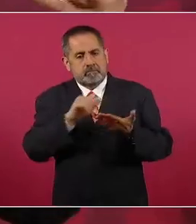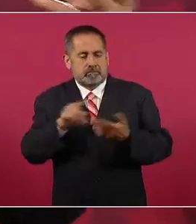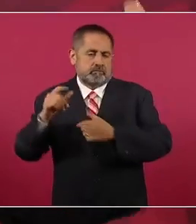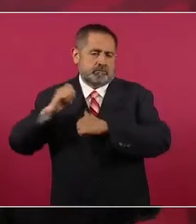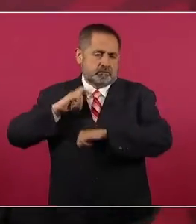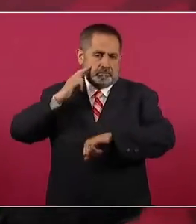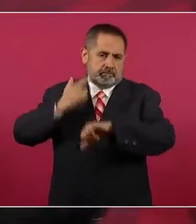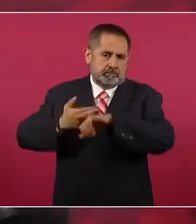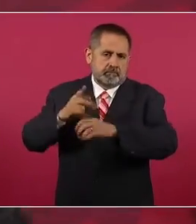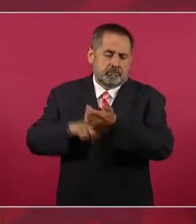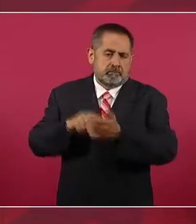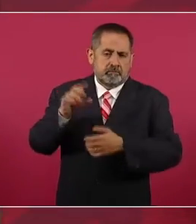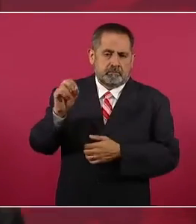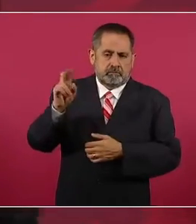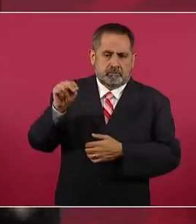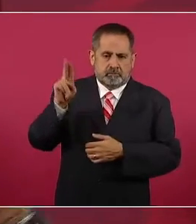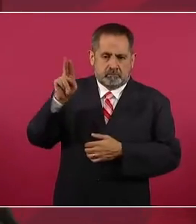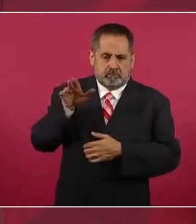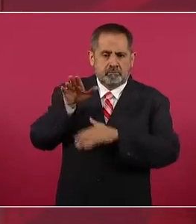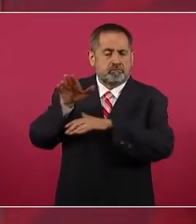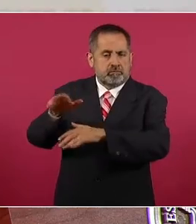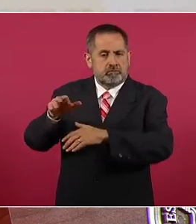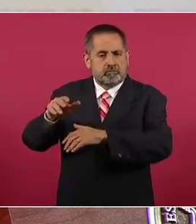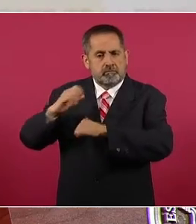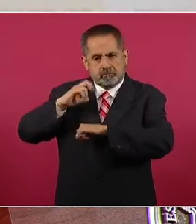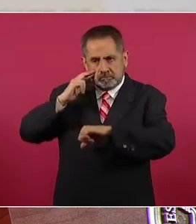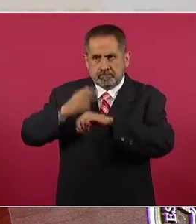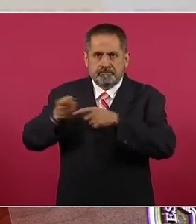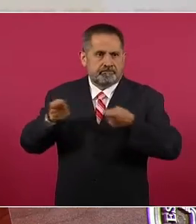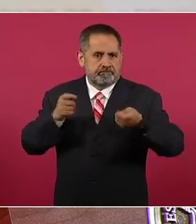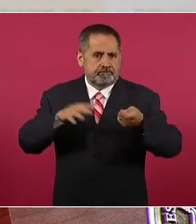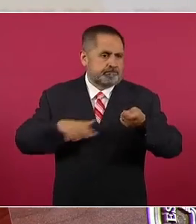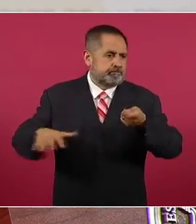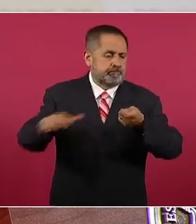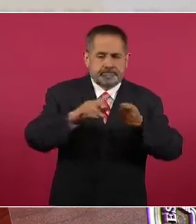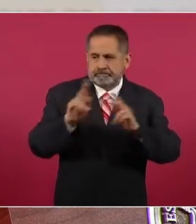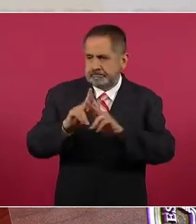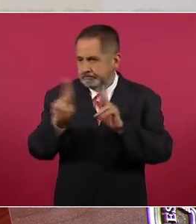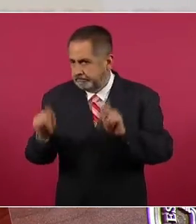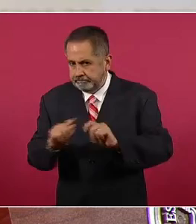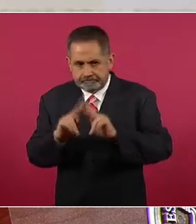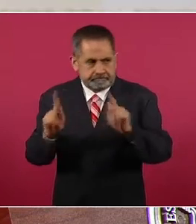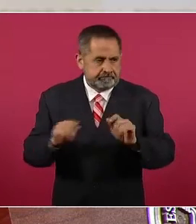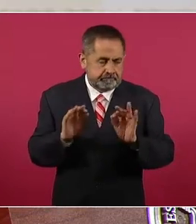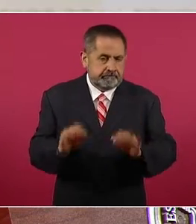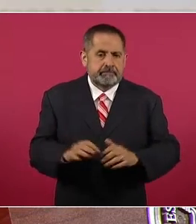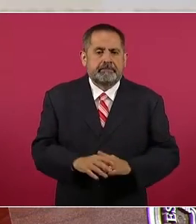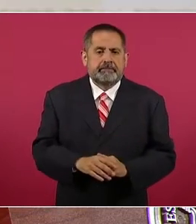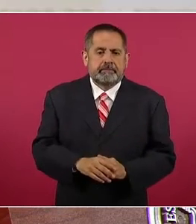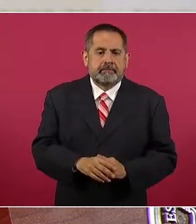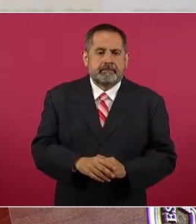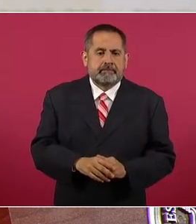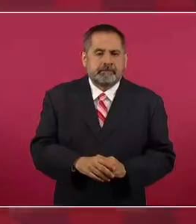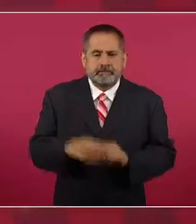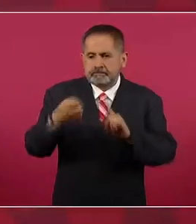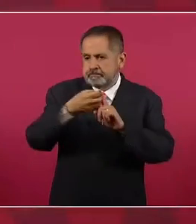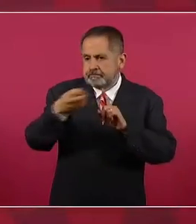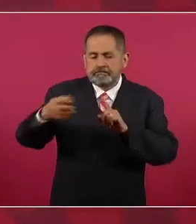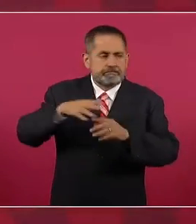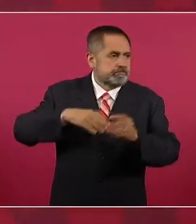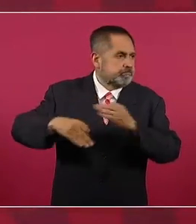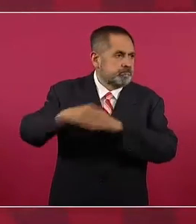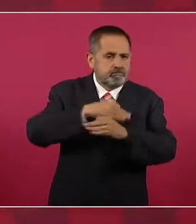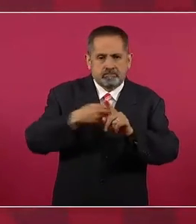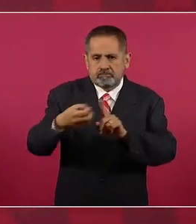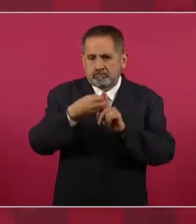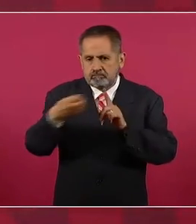organismo encargado, responsable de conseguir la paz y armonizar a